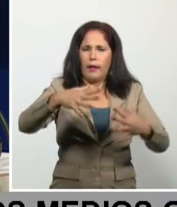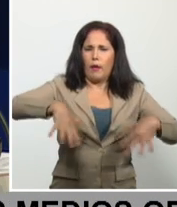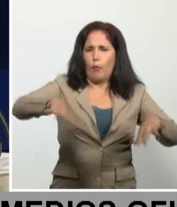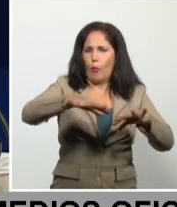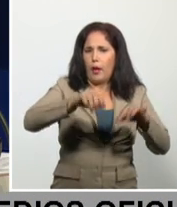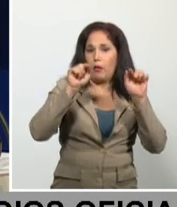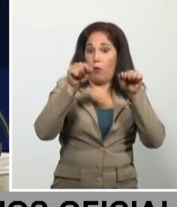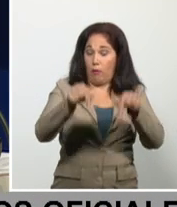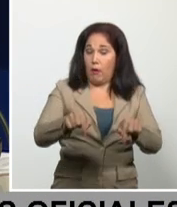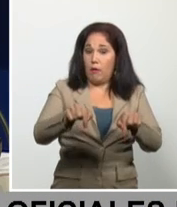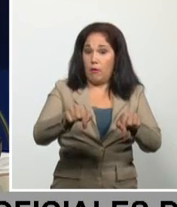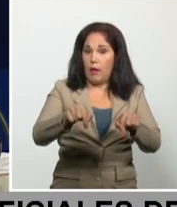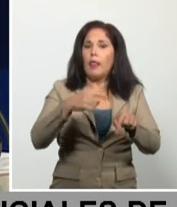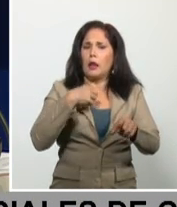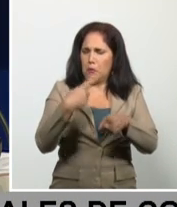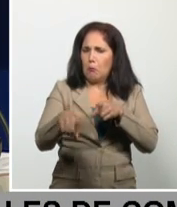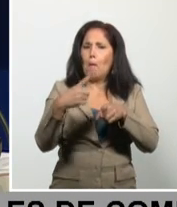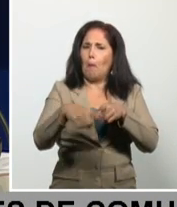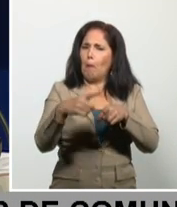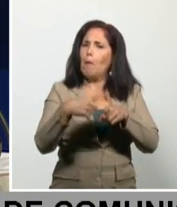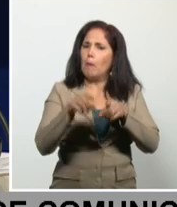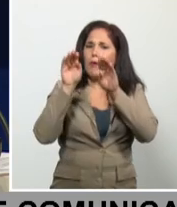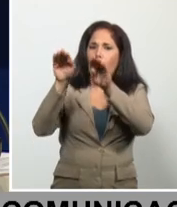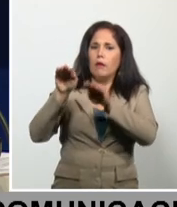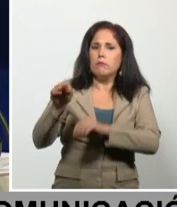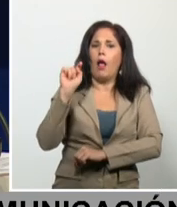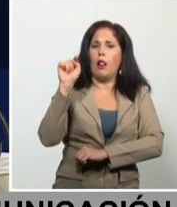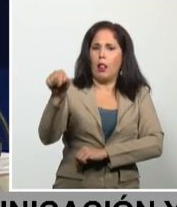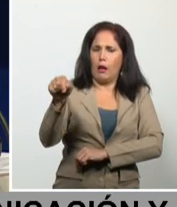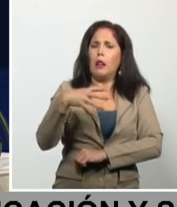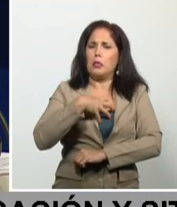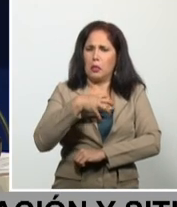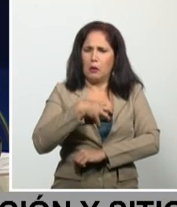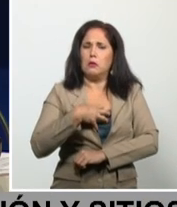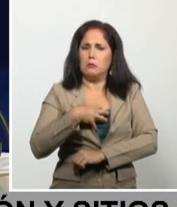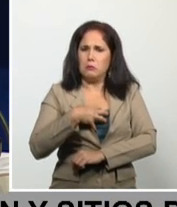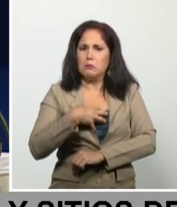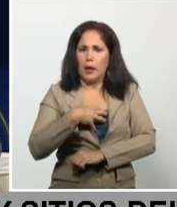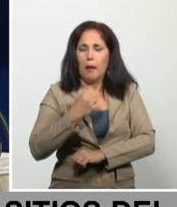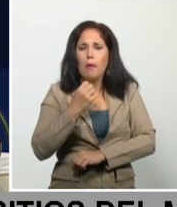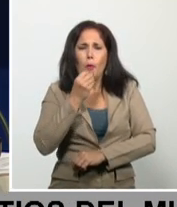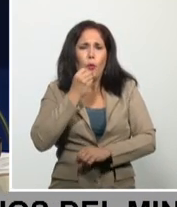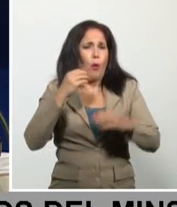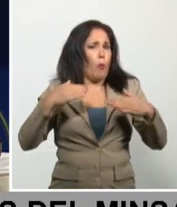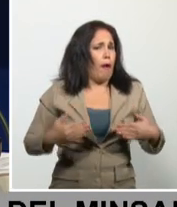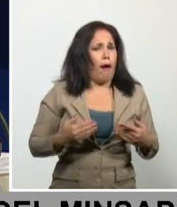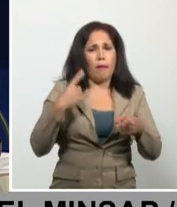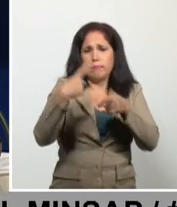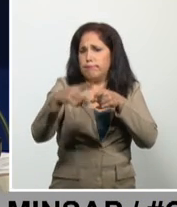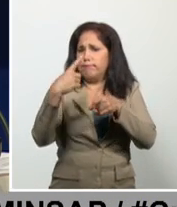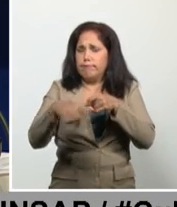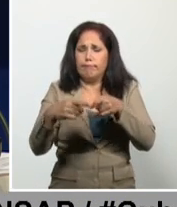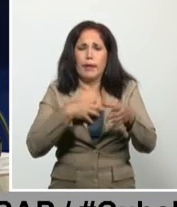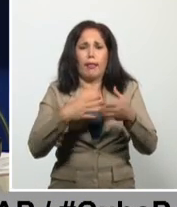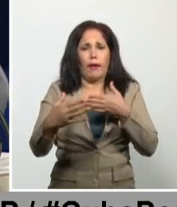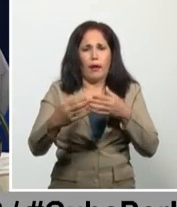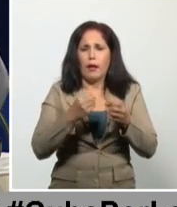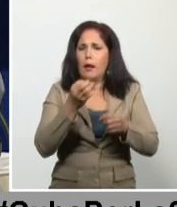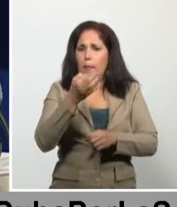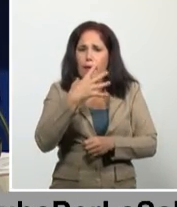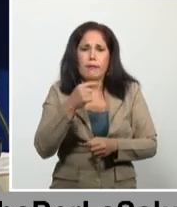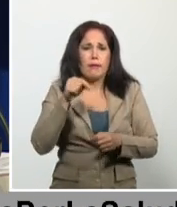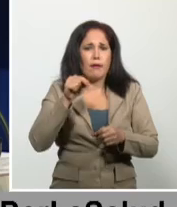dispone de los recursos necesarios, humanos, materiales, desde el punto de vista de los